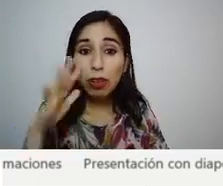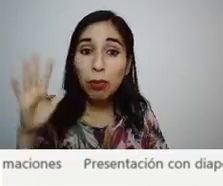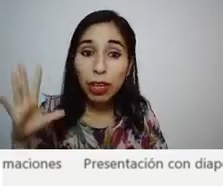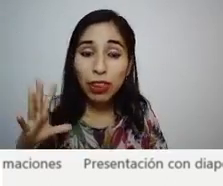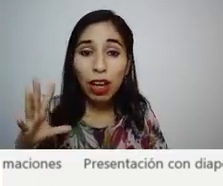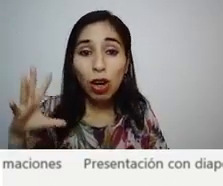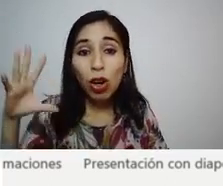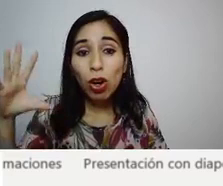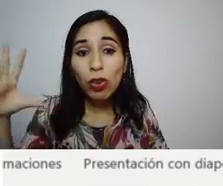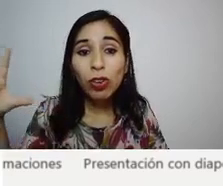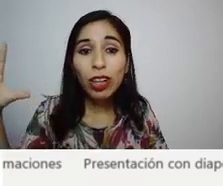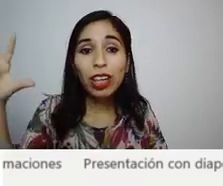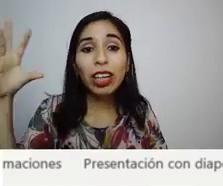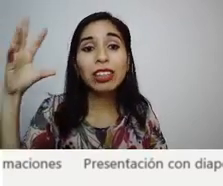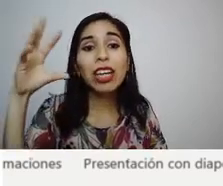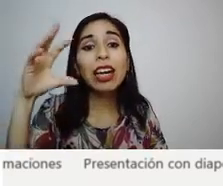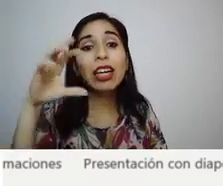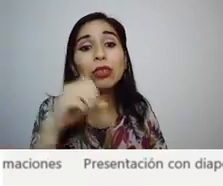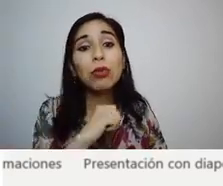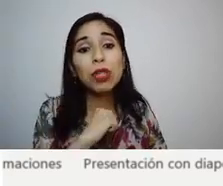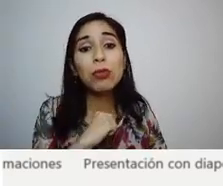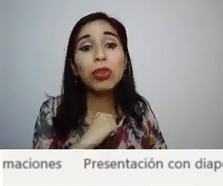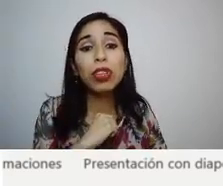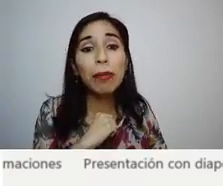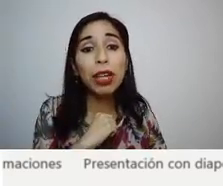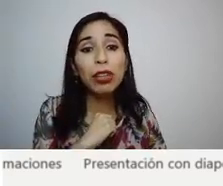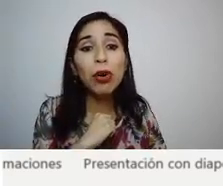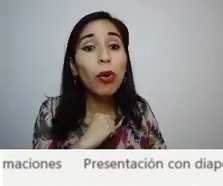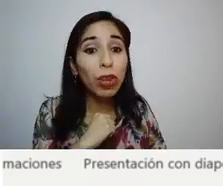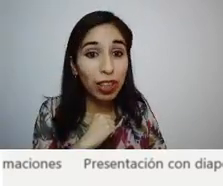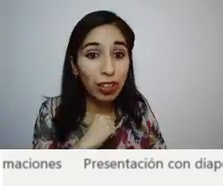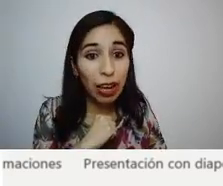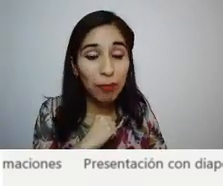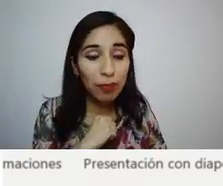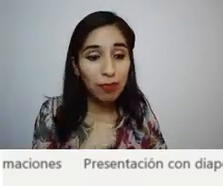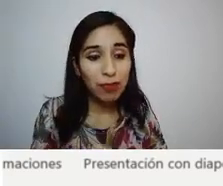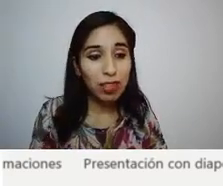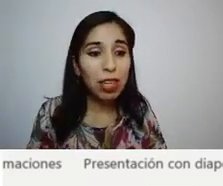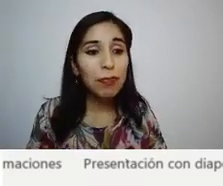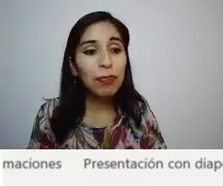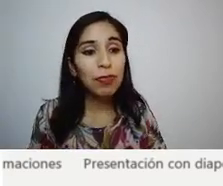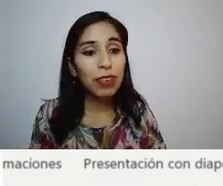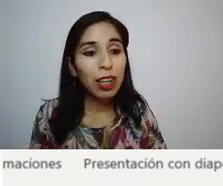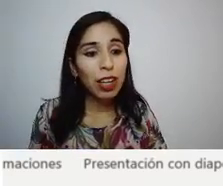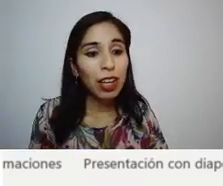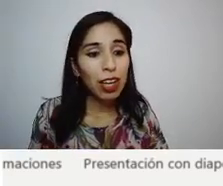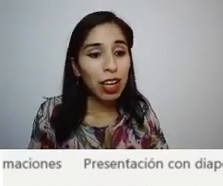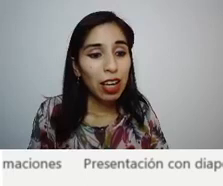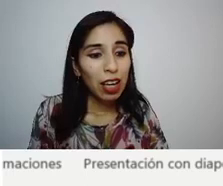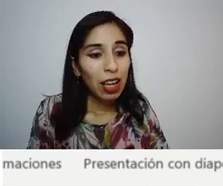pantalla completa o regresar a su mismo tamaño original sí